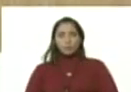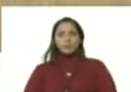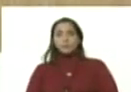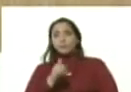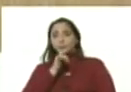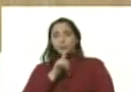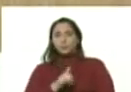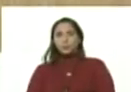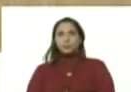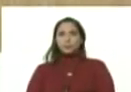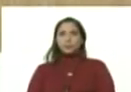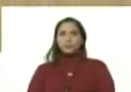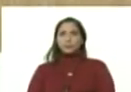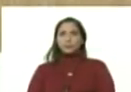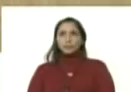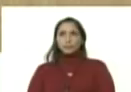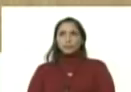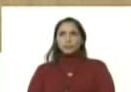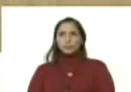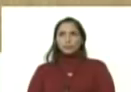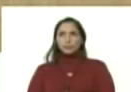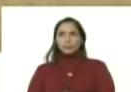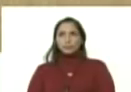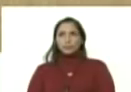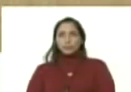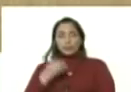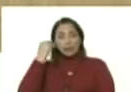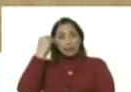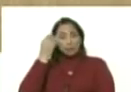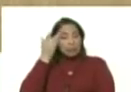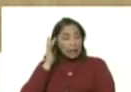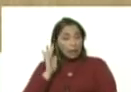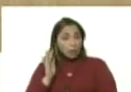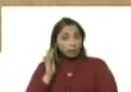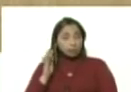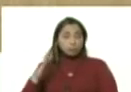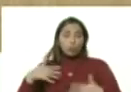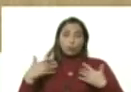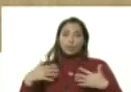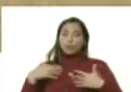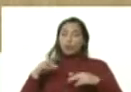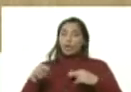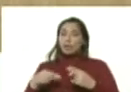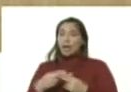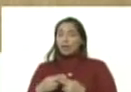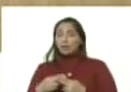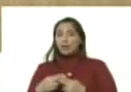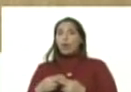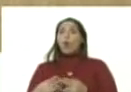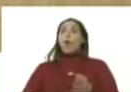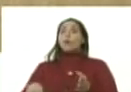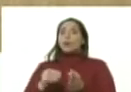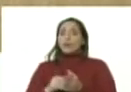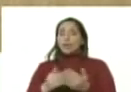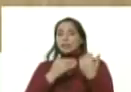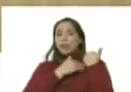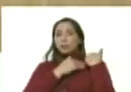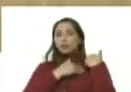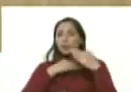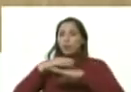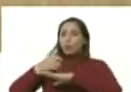información que creo que no debe contentar a nadie, pero una vez más es responsabilidad del gobierno de Estados Unidos.